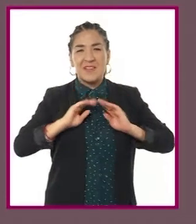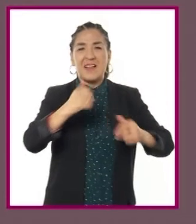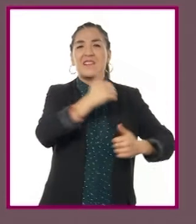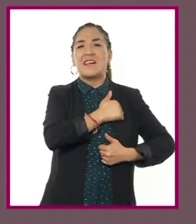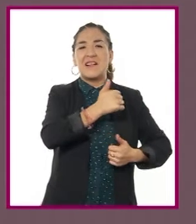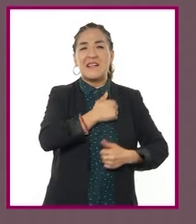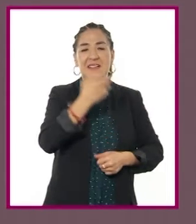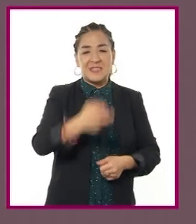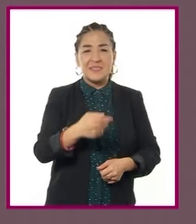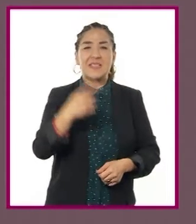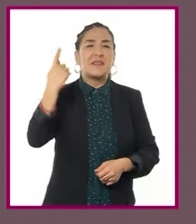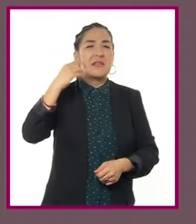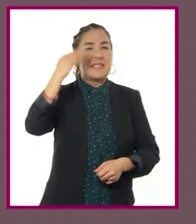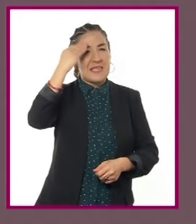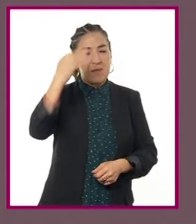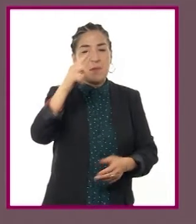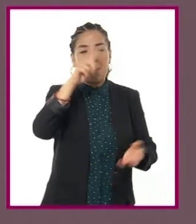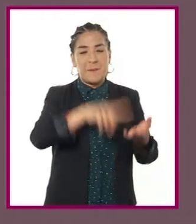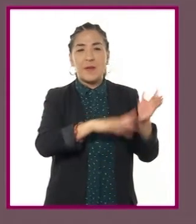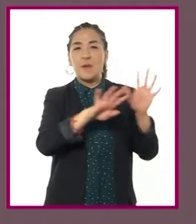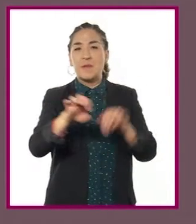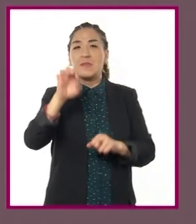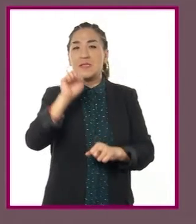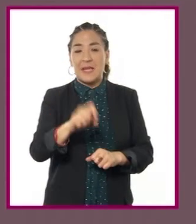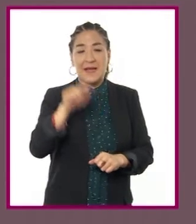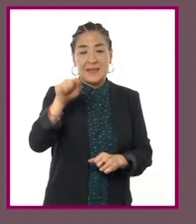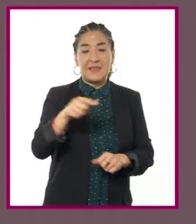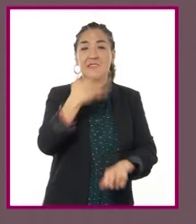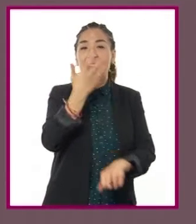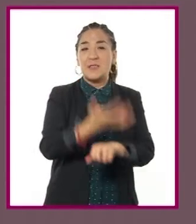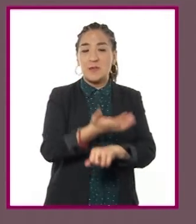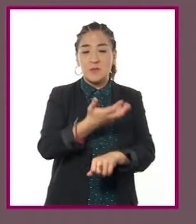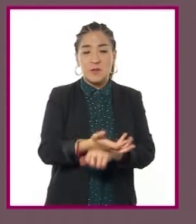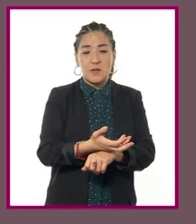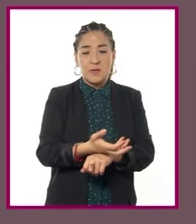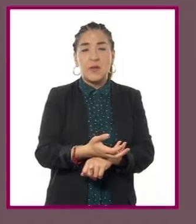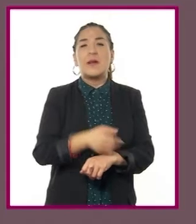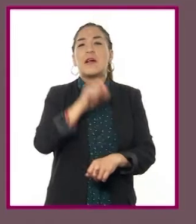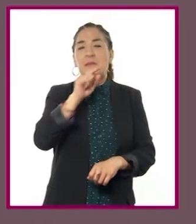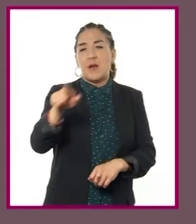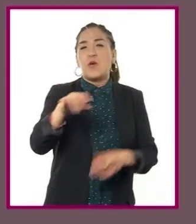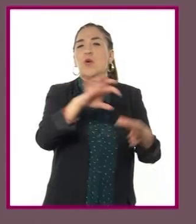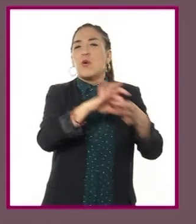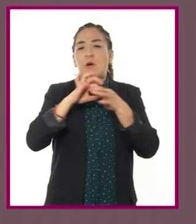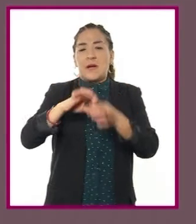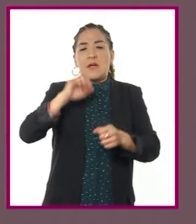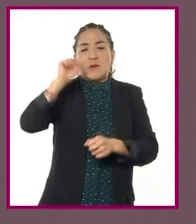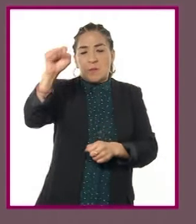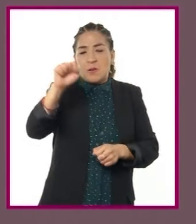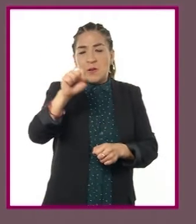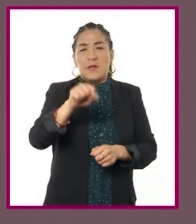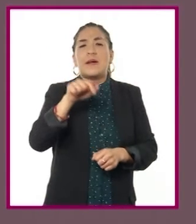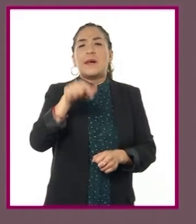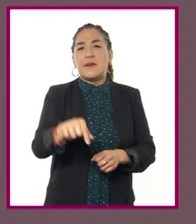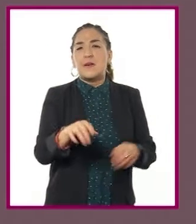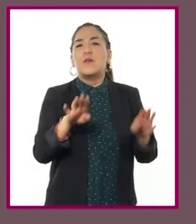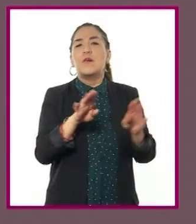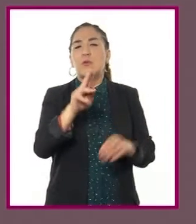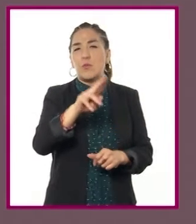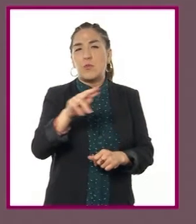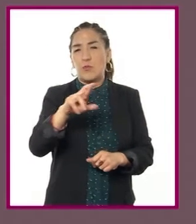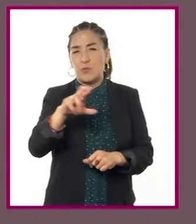de la década de 1960, Estados Unidos de América y la Unión de Repúblicas Socialistas Soviéticas,